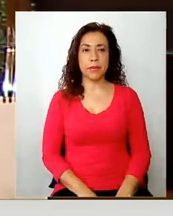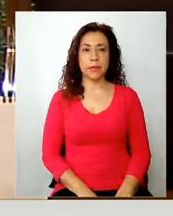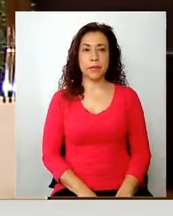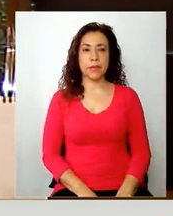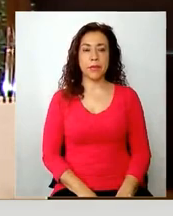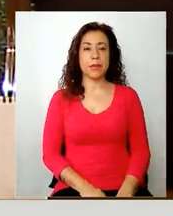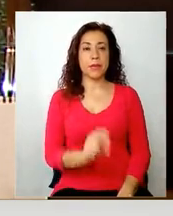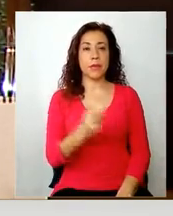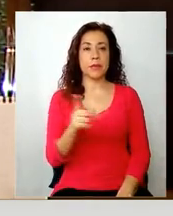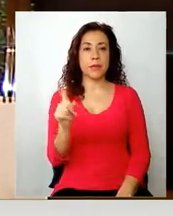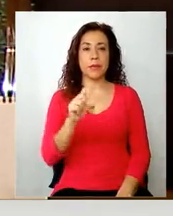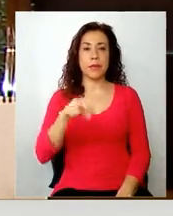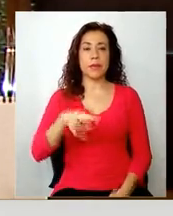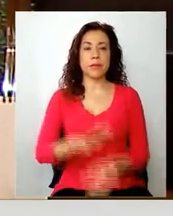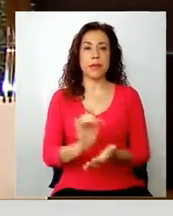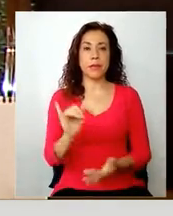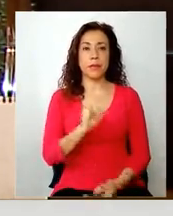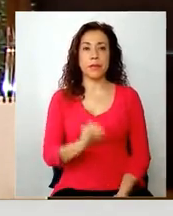Sánchez